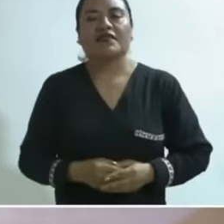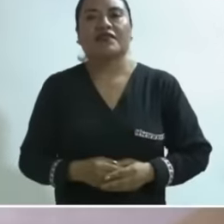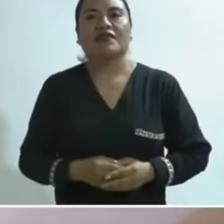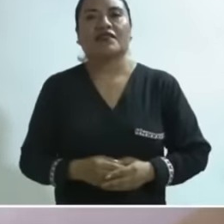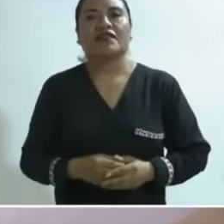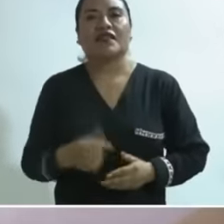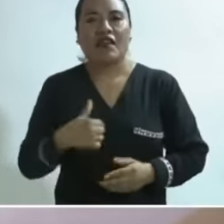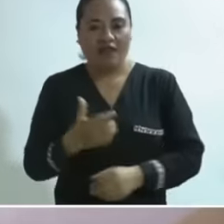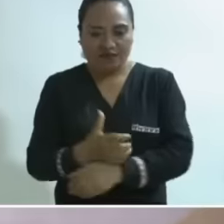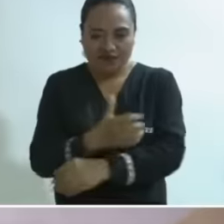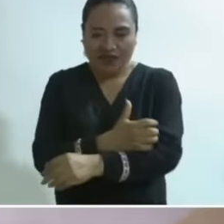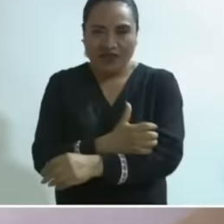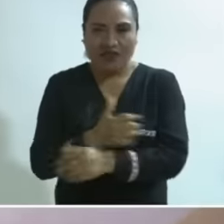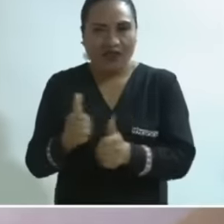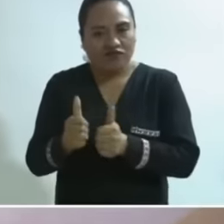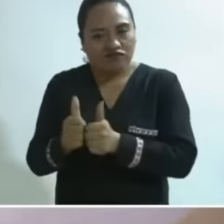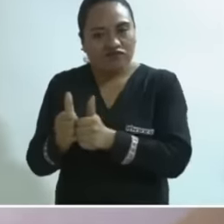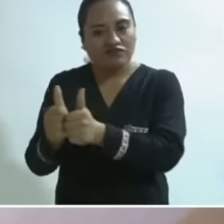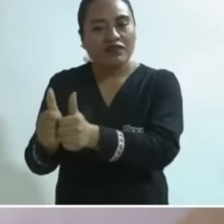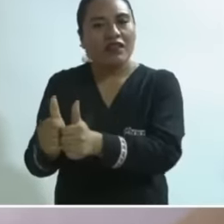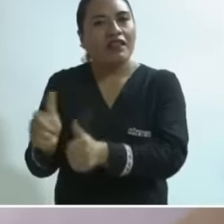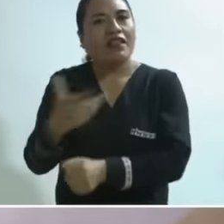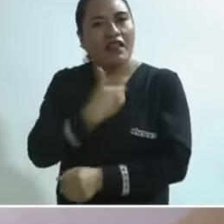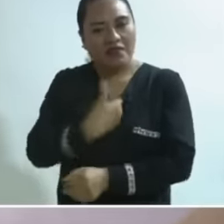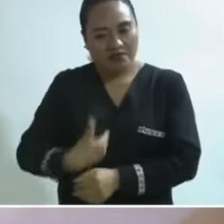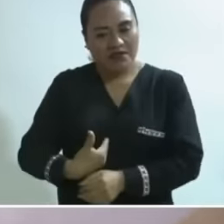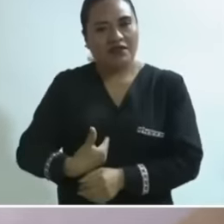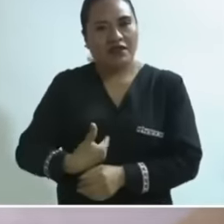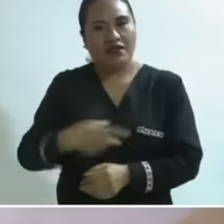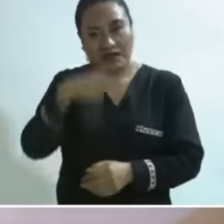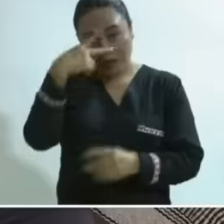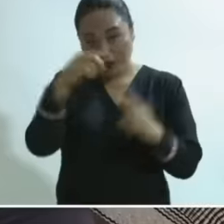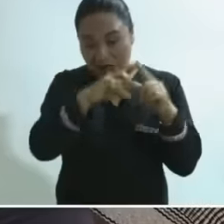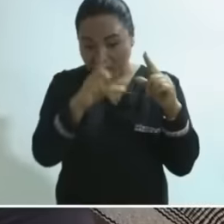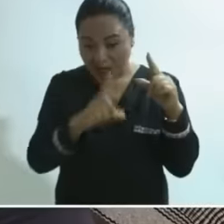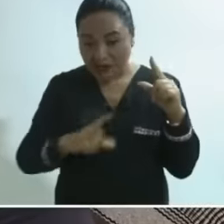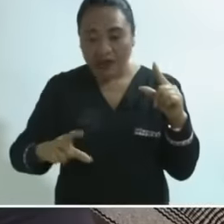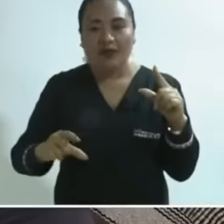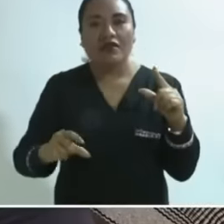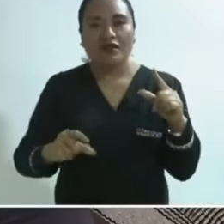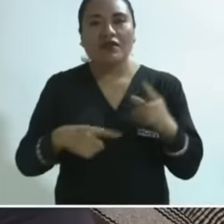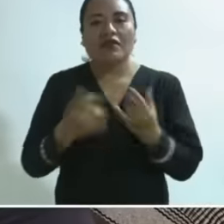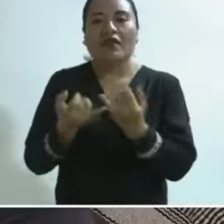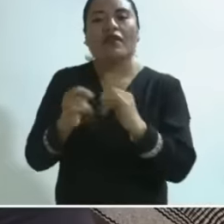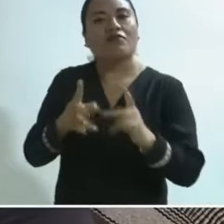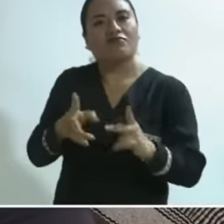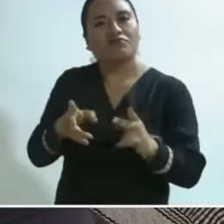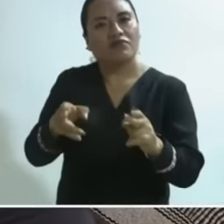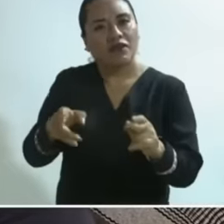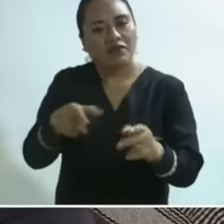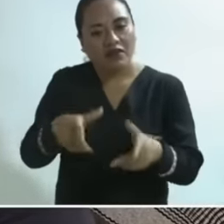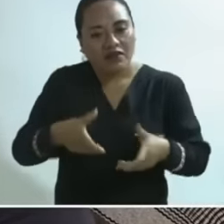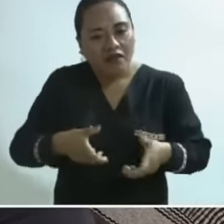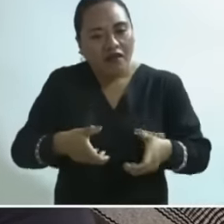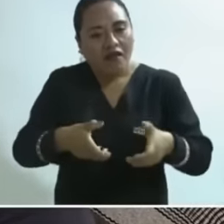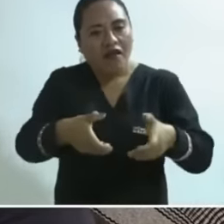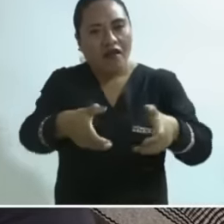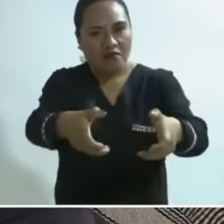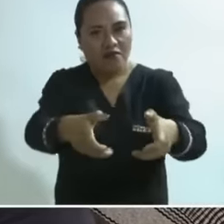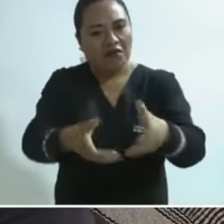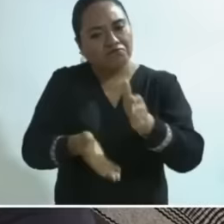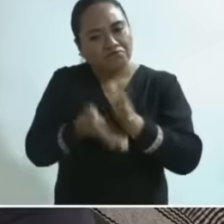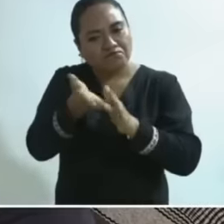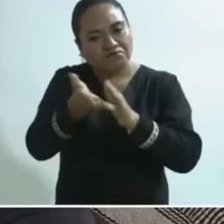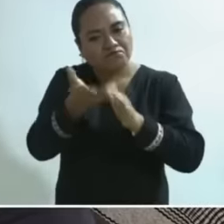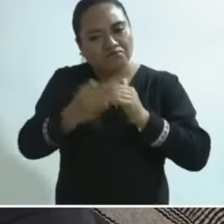acompañar al presidente de la República a la inauguración de un camino